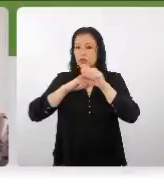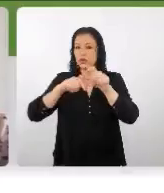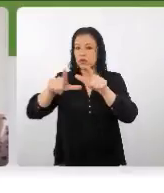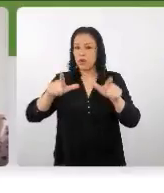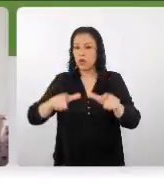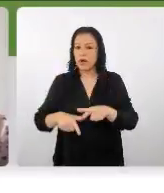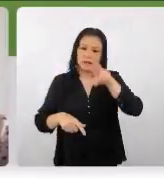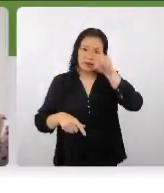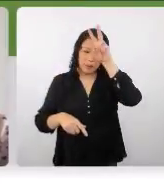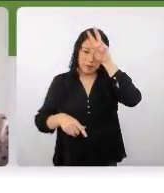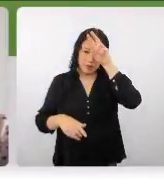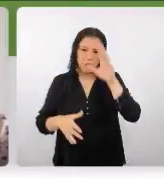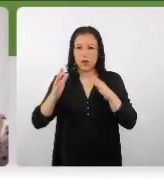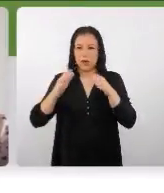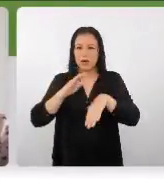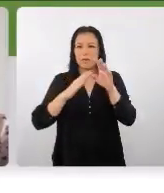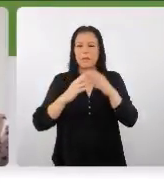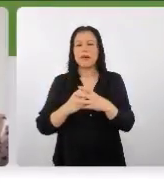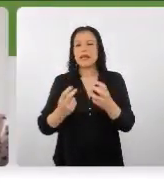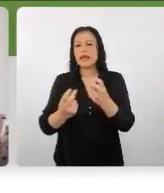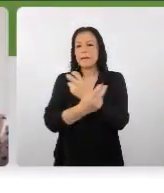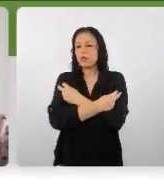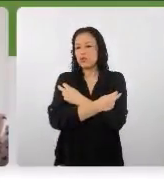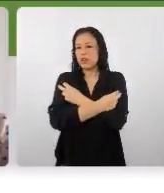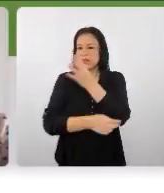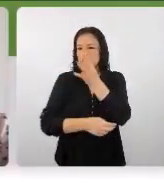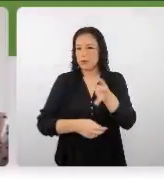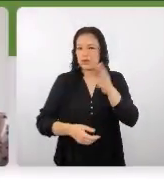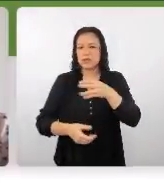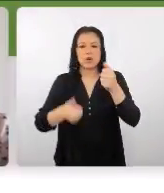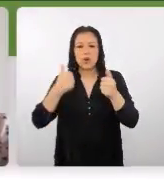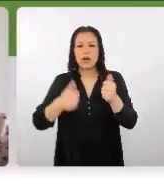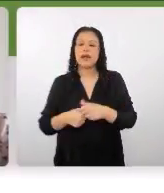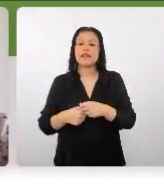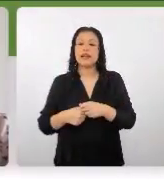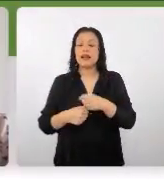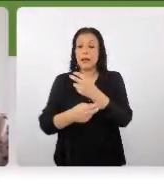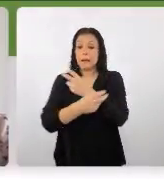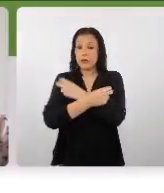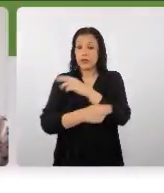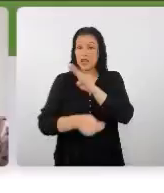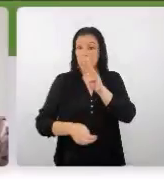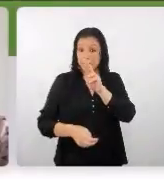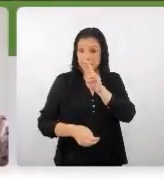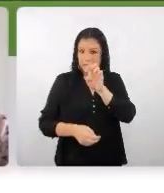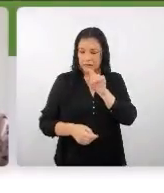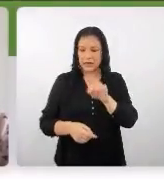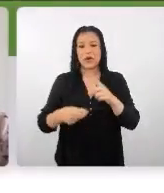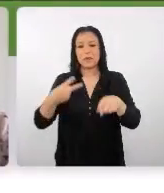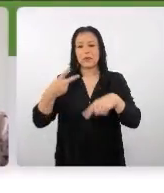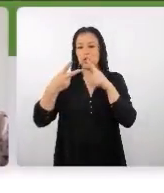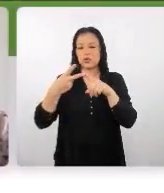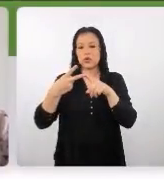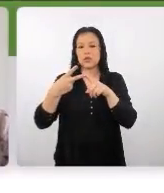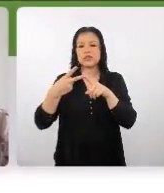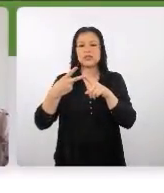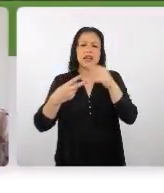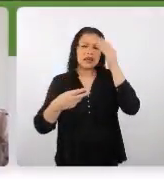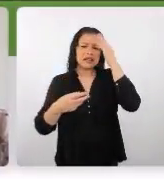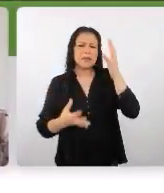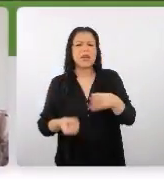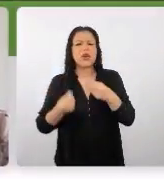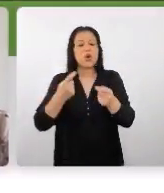en uno de los principales museos de Reino Unido, que es el Museo Británico, Otro punto a tratar es saber